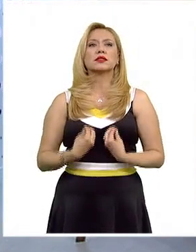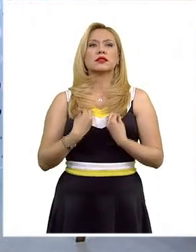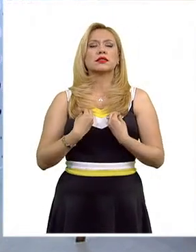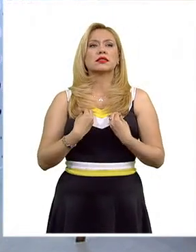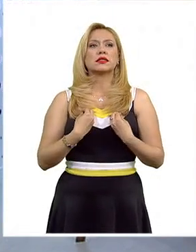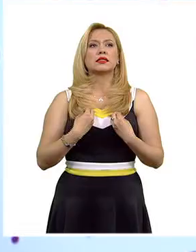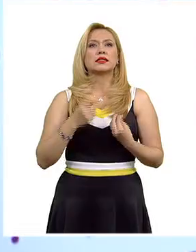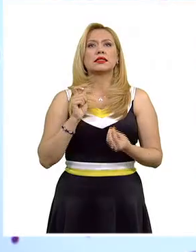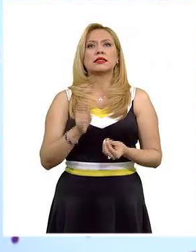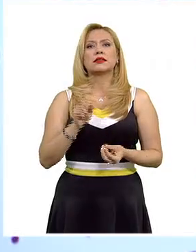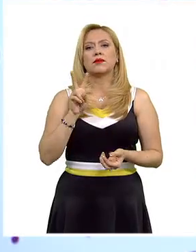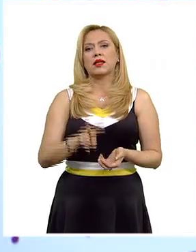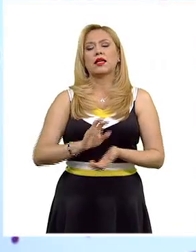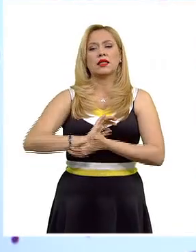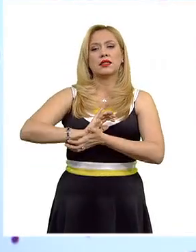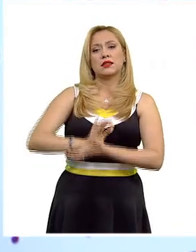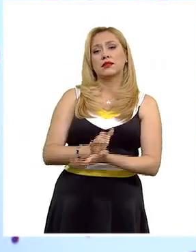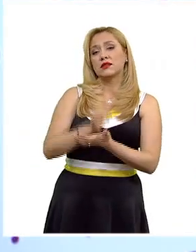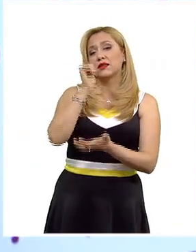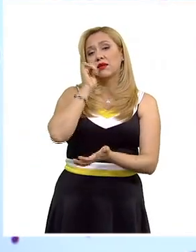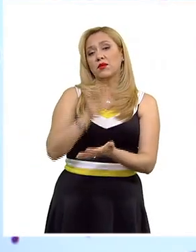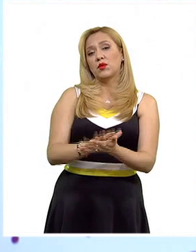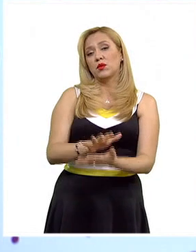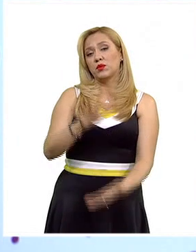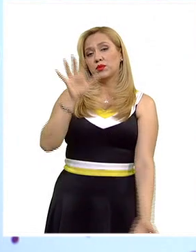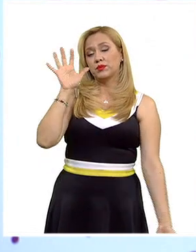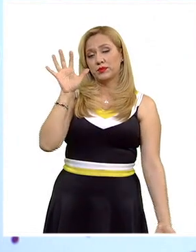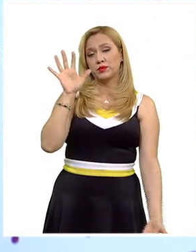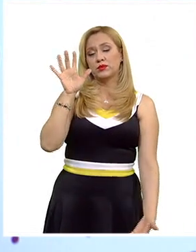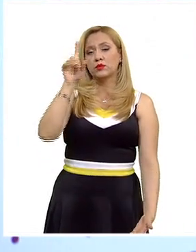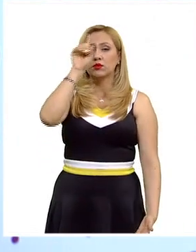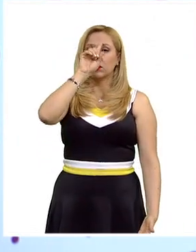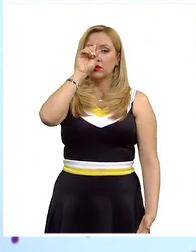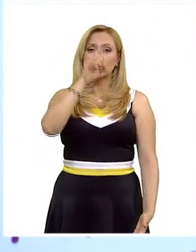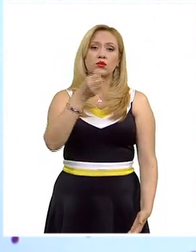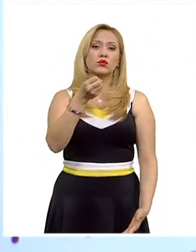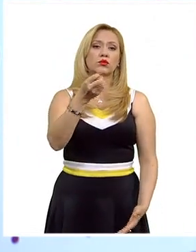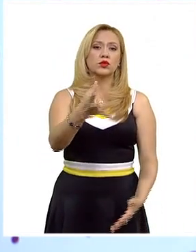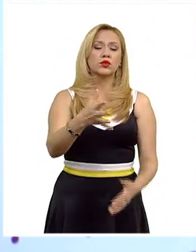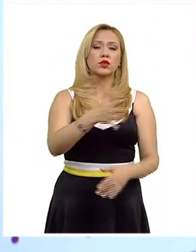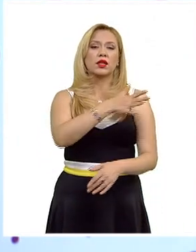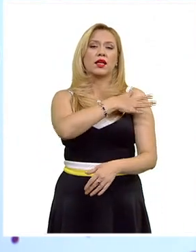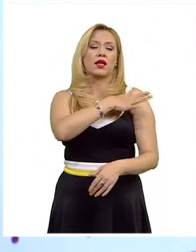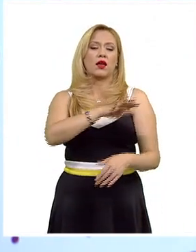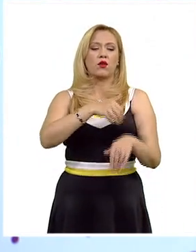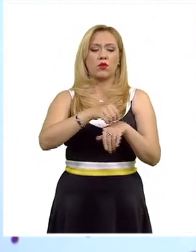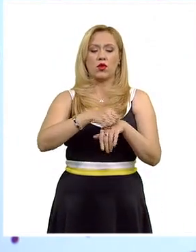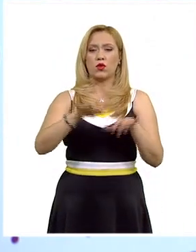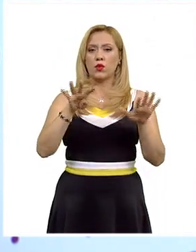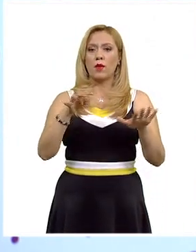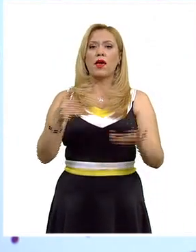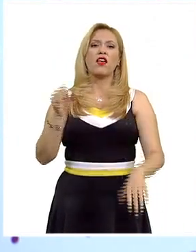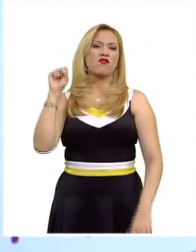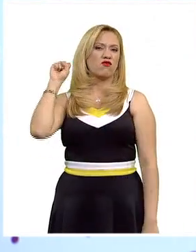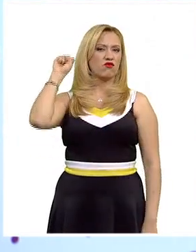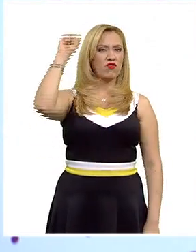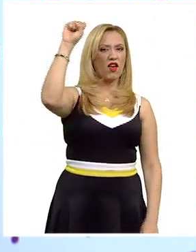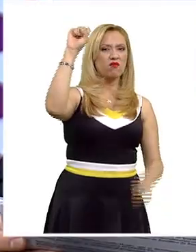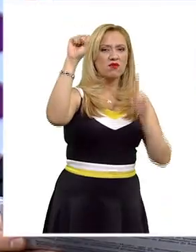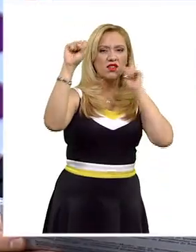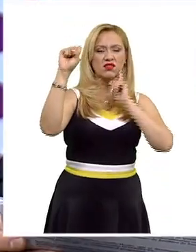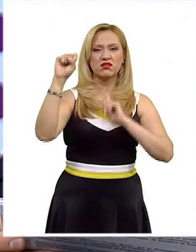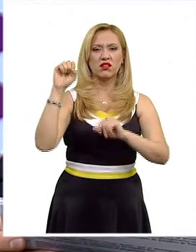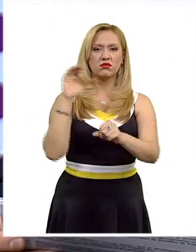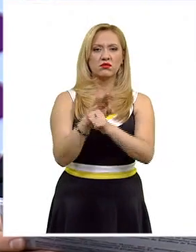de discriminación sistemática. La recomendación general número 19 y las feministas radicales, con McKinnon